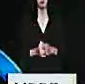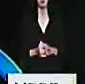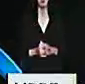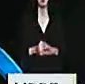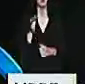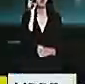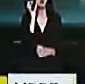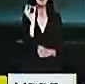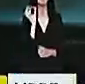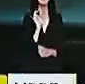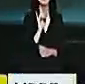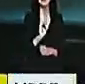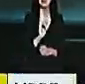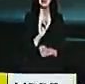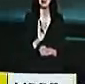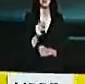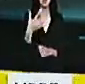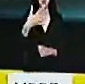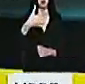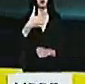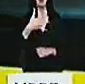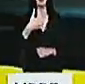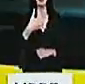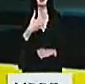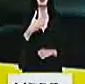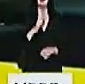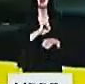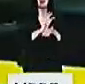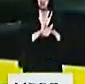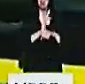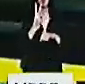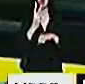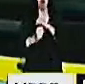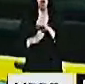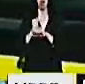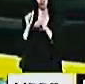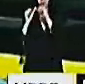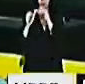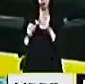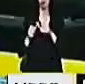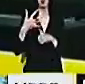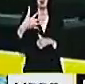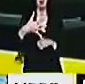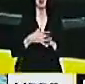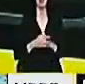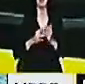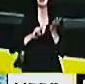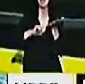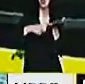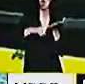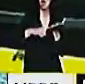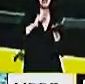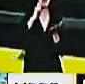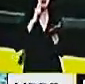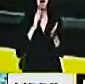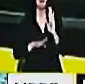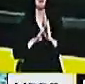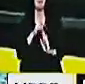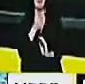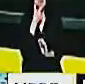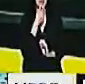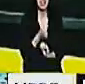Sí, fue súper clave en los dos primeros años de pandemia, los más críticos. La tecnología facilitó que